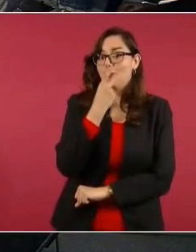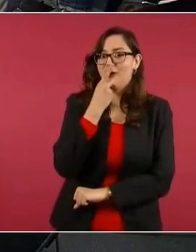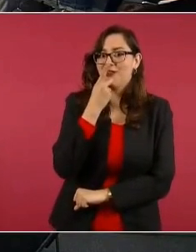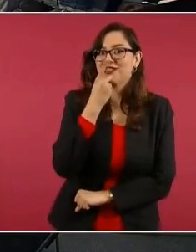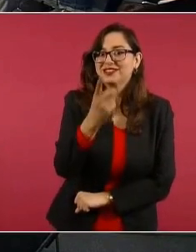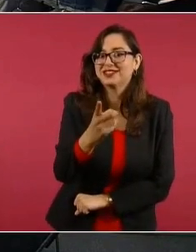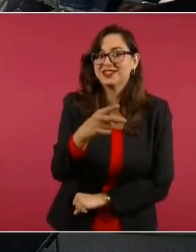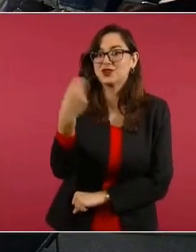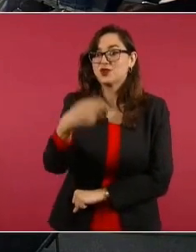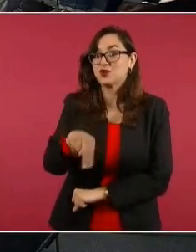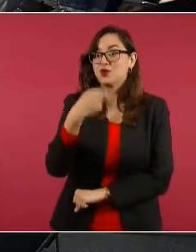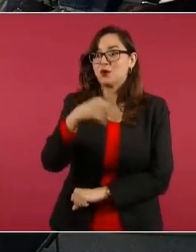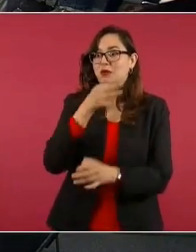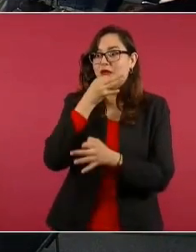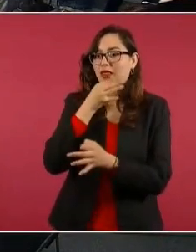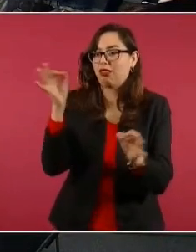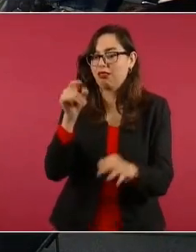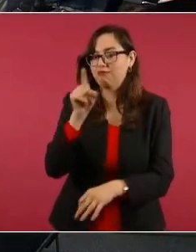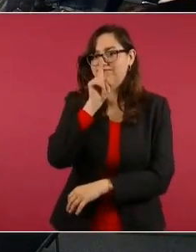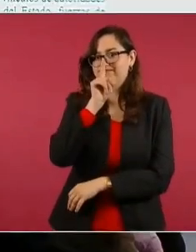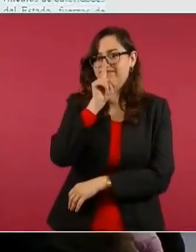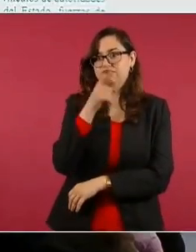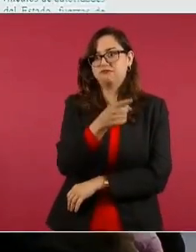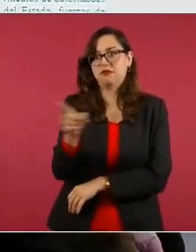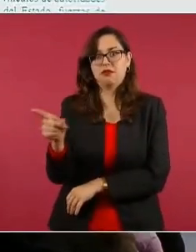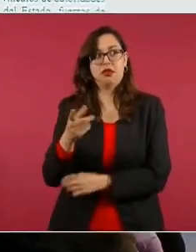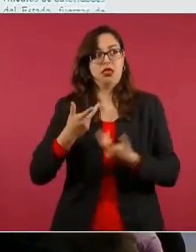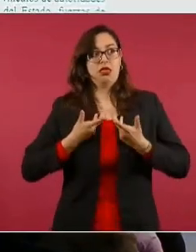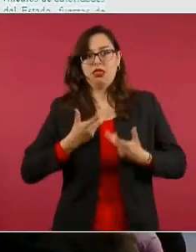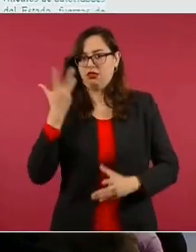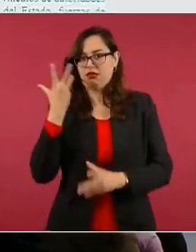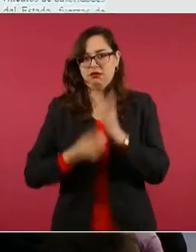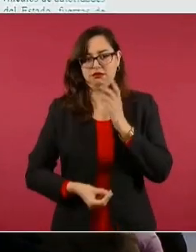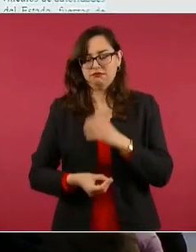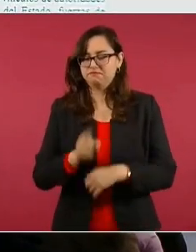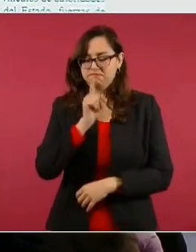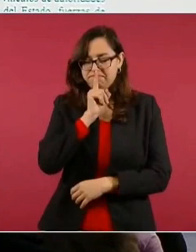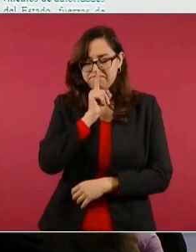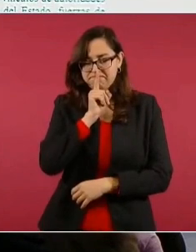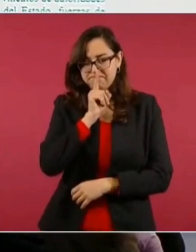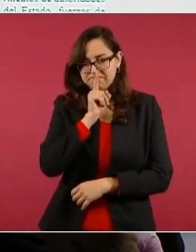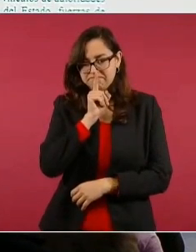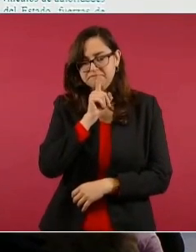A ver si no están los. Hay otro apartado.